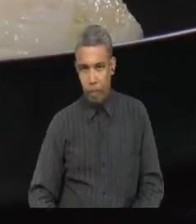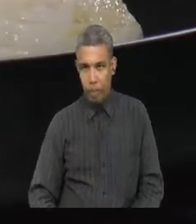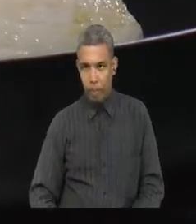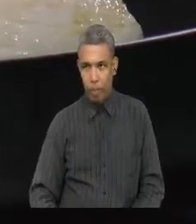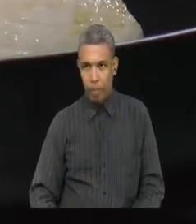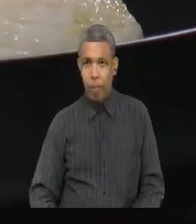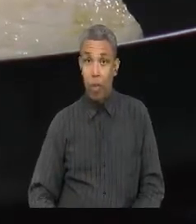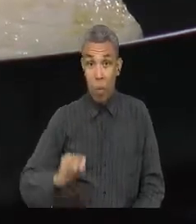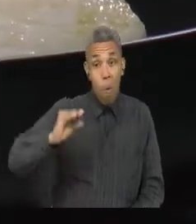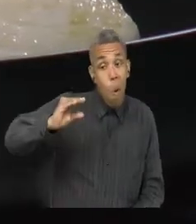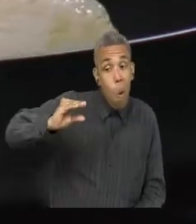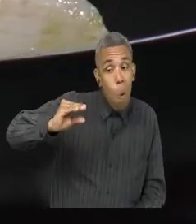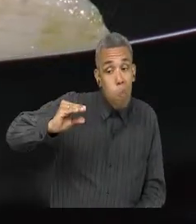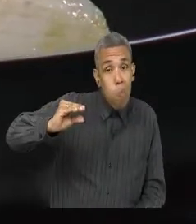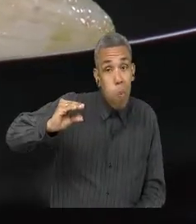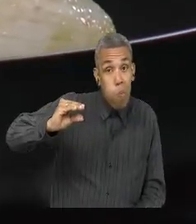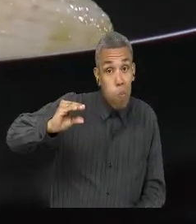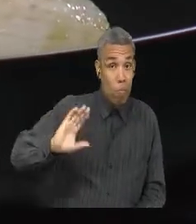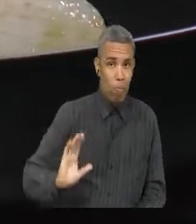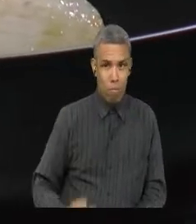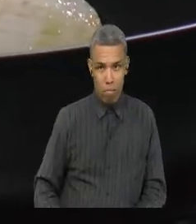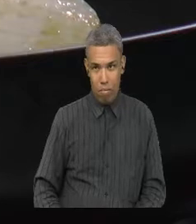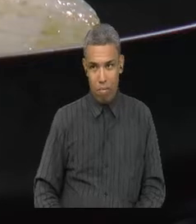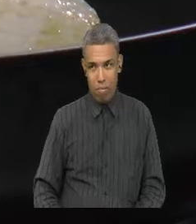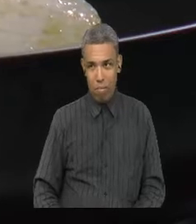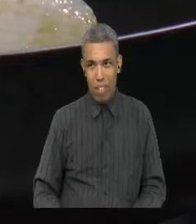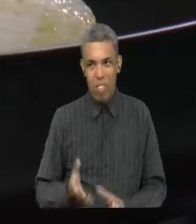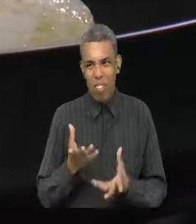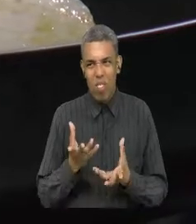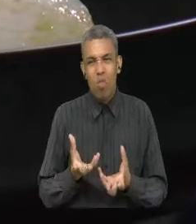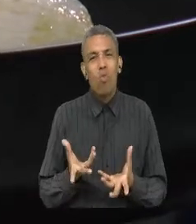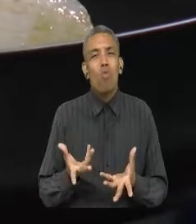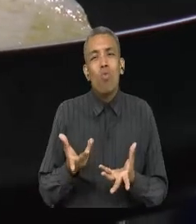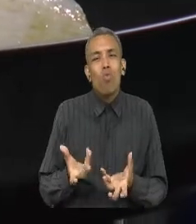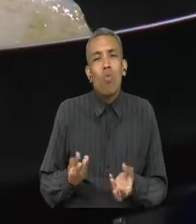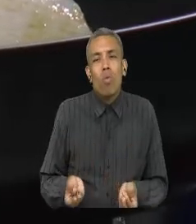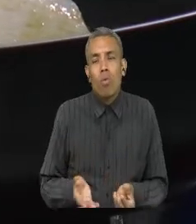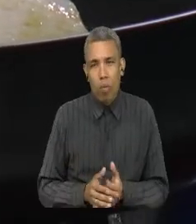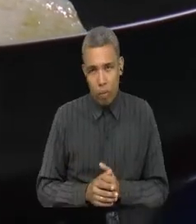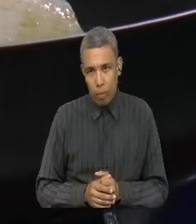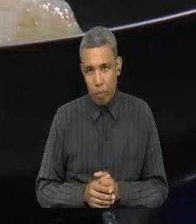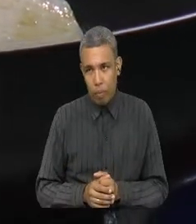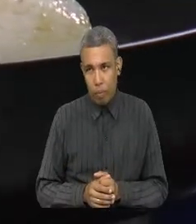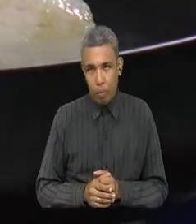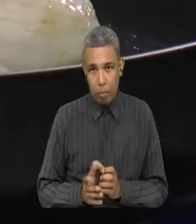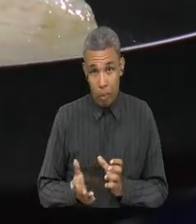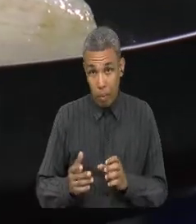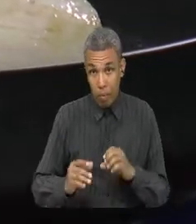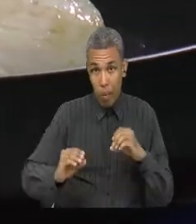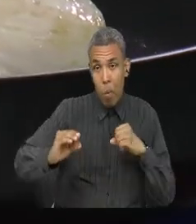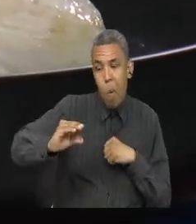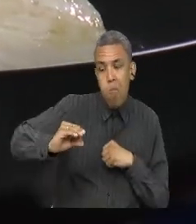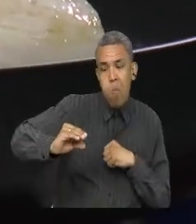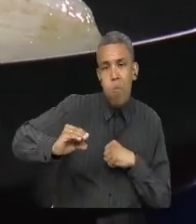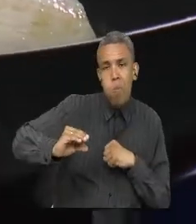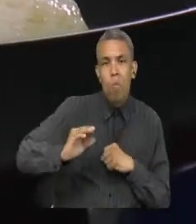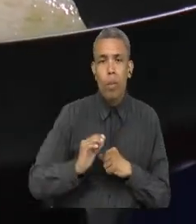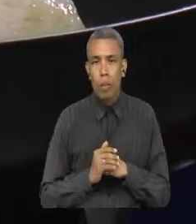poquito gruesos y lo dijiste, la idea es hacerle una pequeña incisión, okay, para que vayan a agilizando cocción. Es decir, un